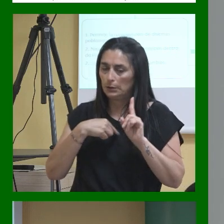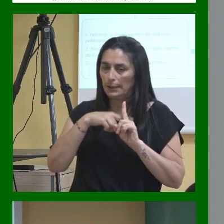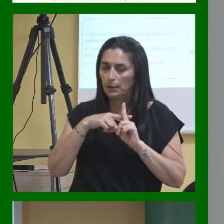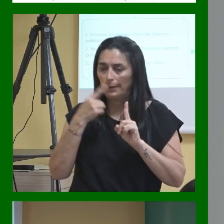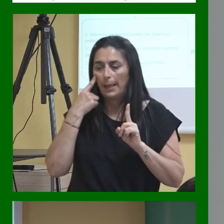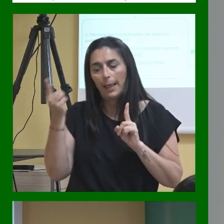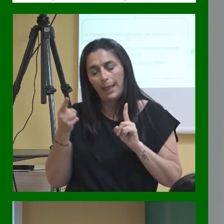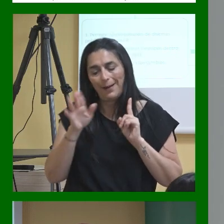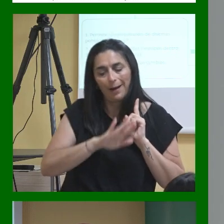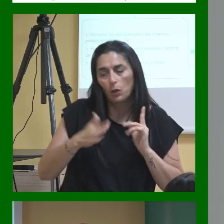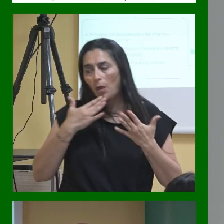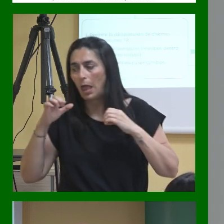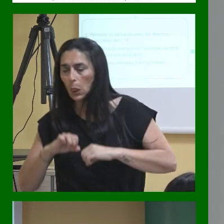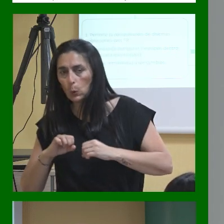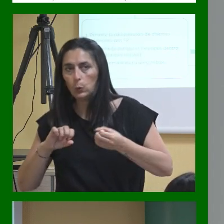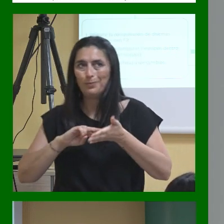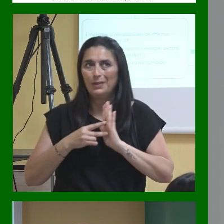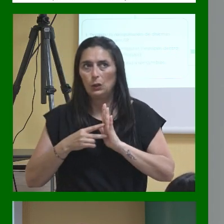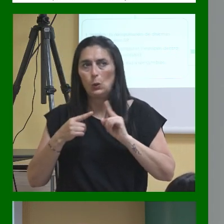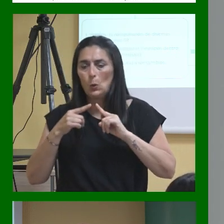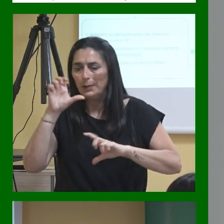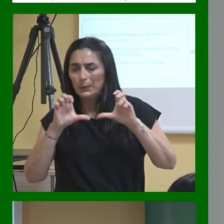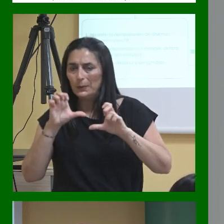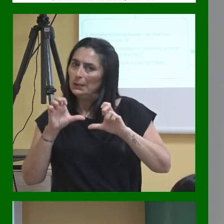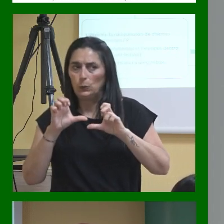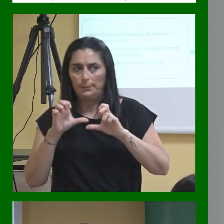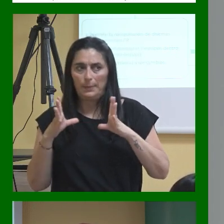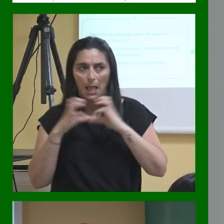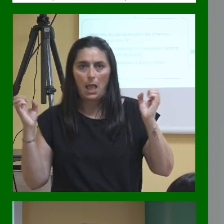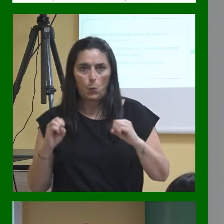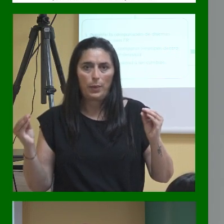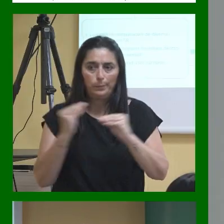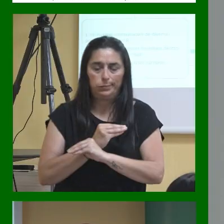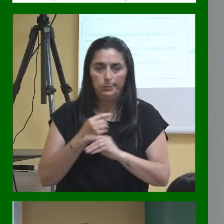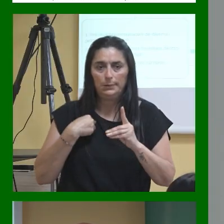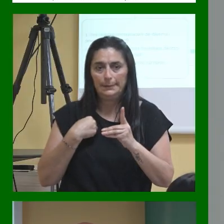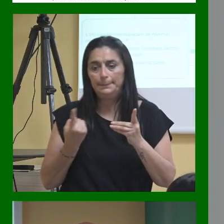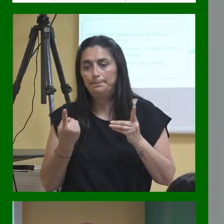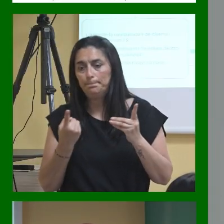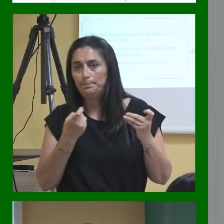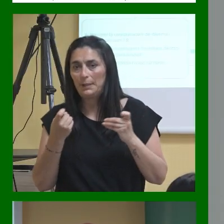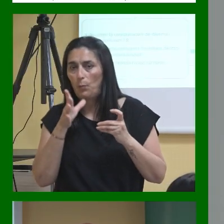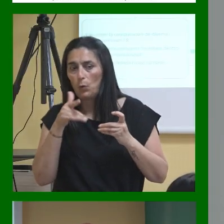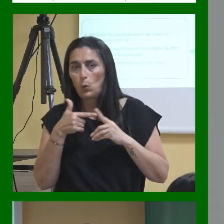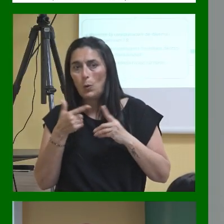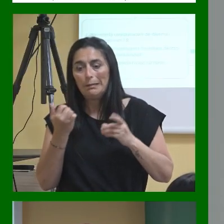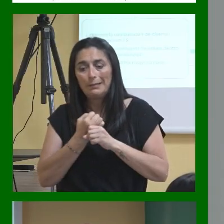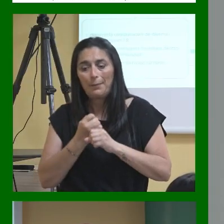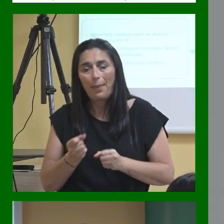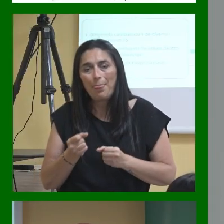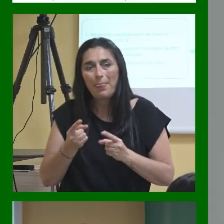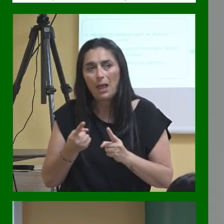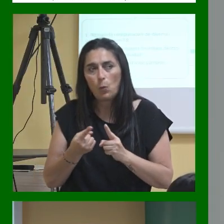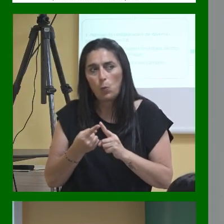vida tanto en niños como adultos hay falta de consenso. Segundo, que los instrumentos que disponemos os van a dar para trabajar tienen una serie de